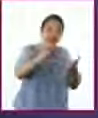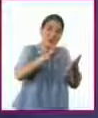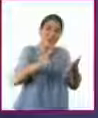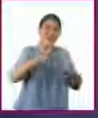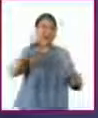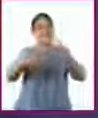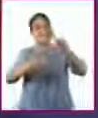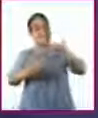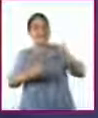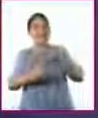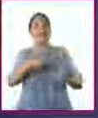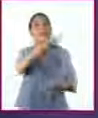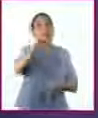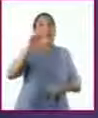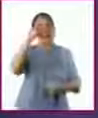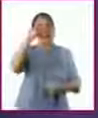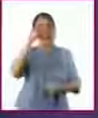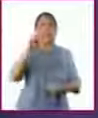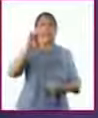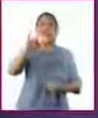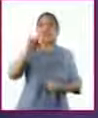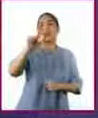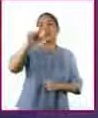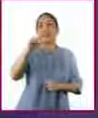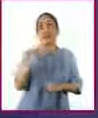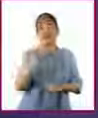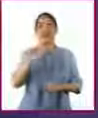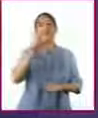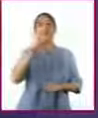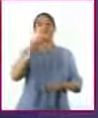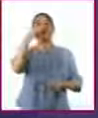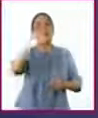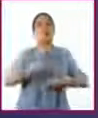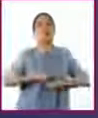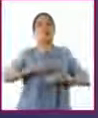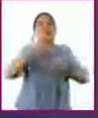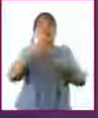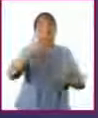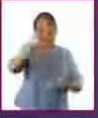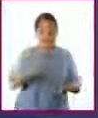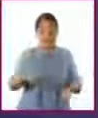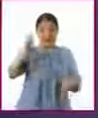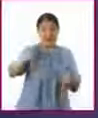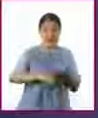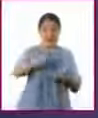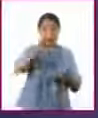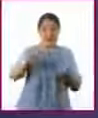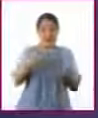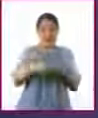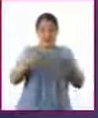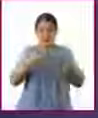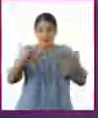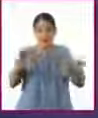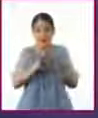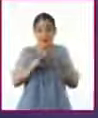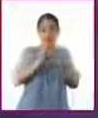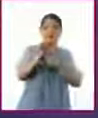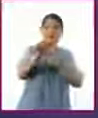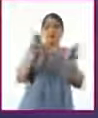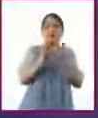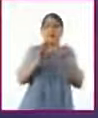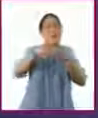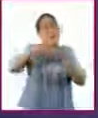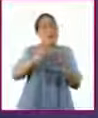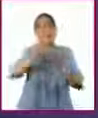Y recuerden a Emily Dickinson y su poema, para llevarnos a tierras lejanas, no hay mejor fragata que un